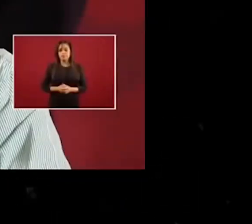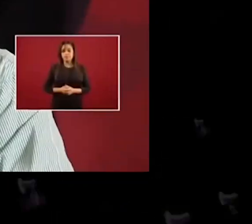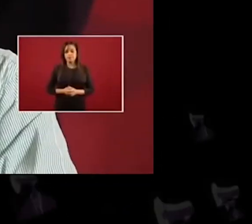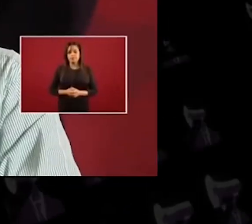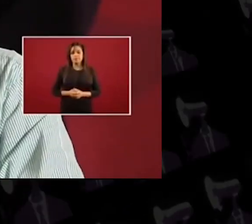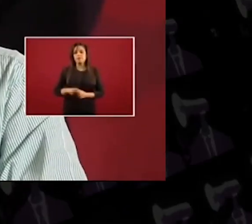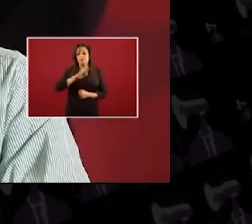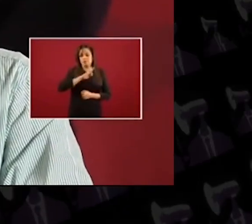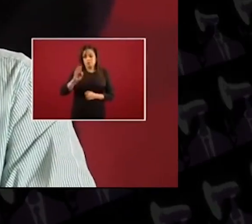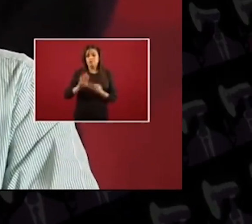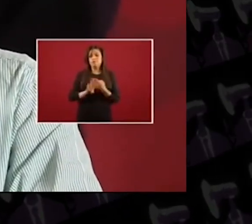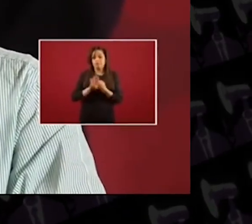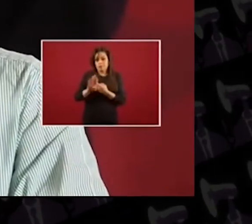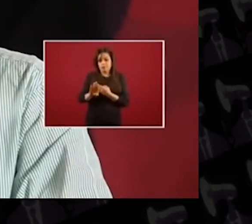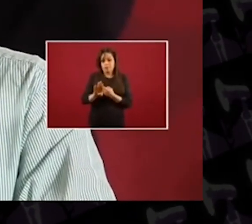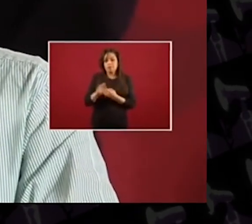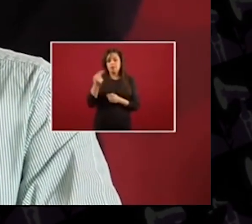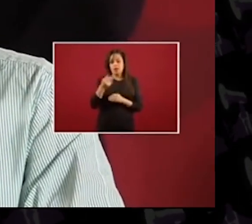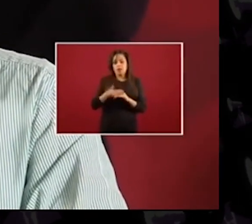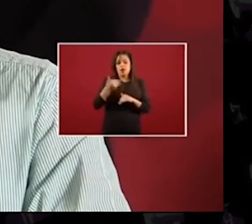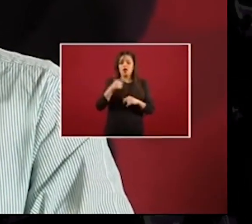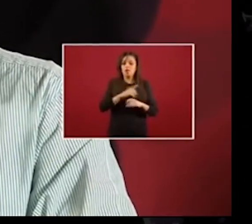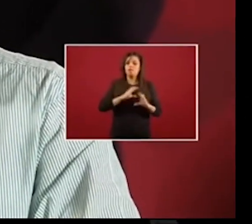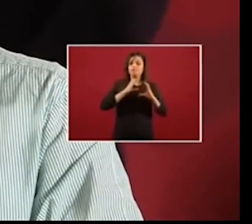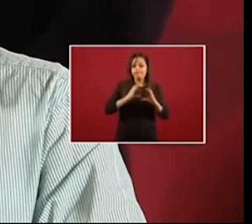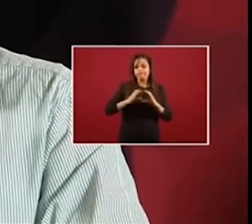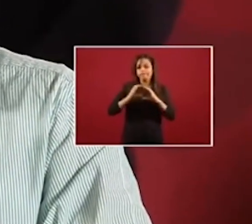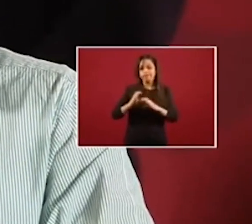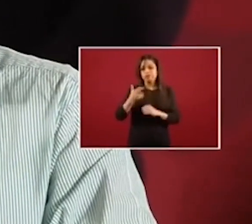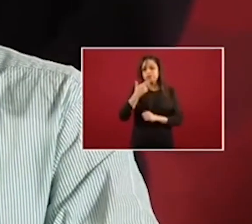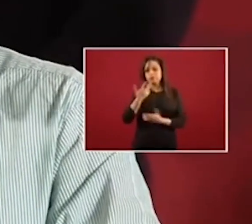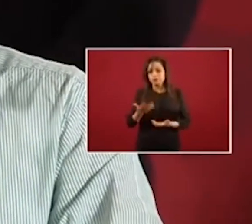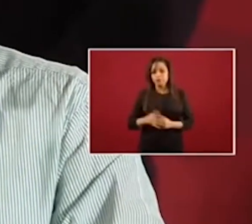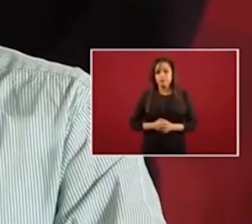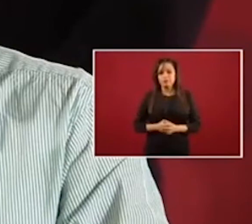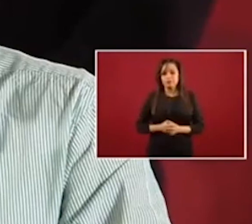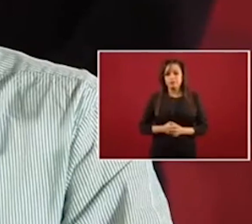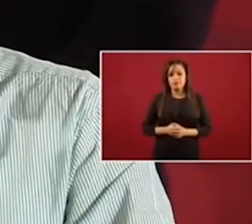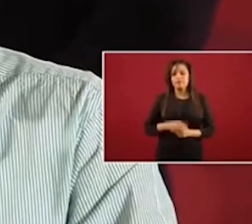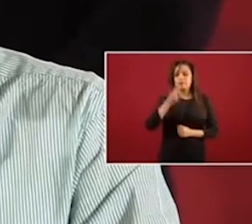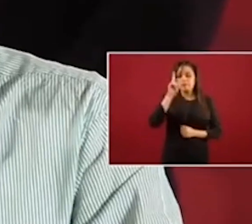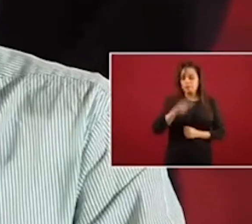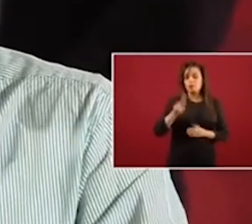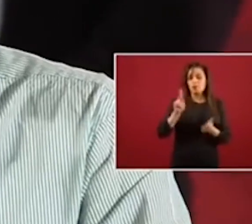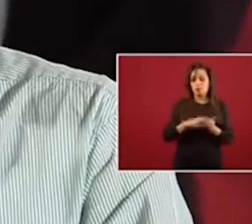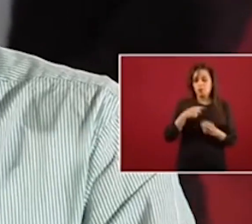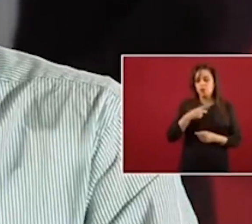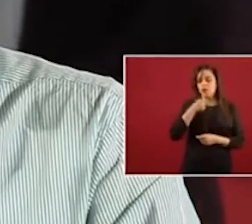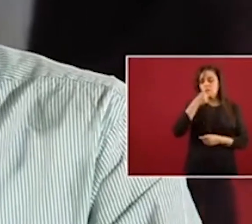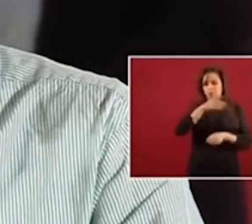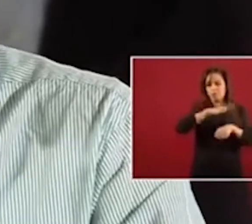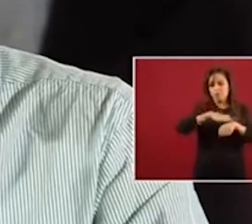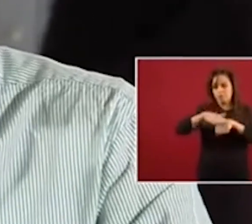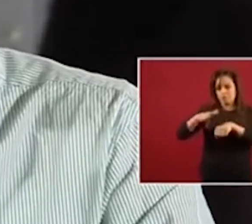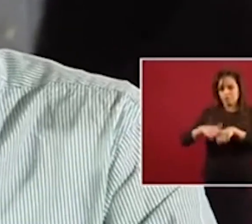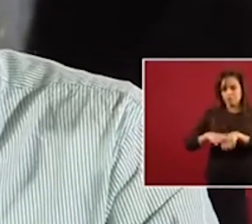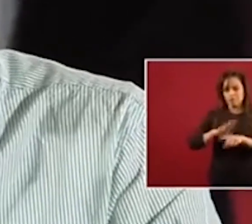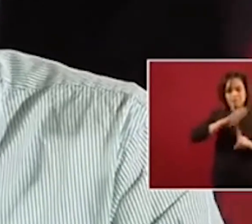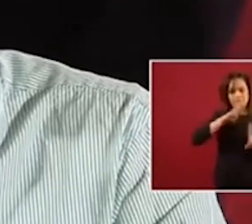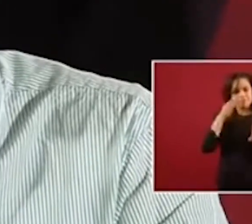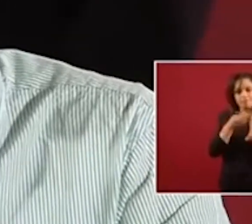red regreso al mensaje enfático la única manera de reducir hoy